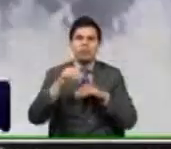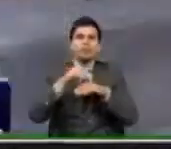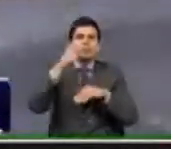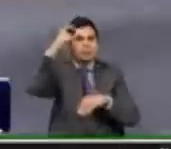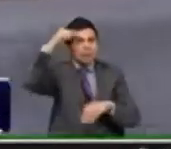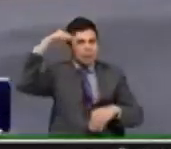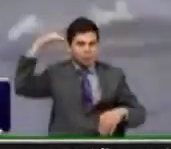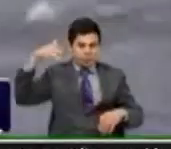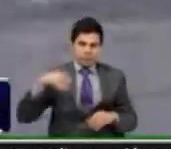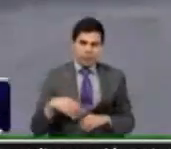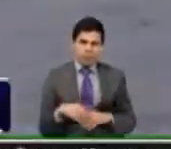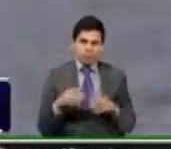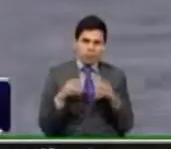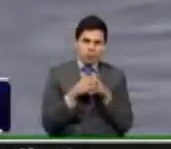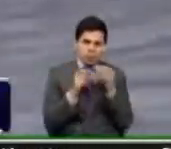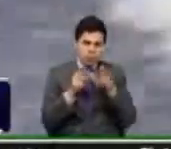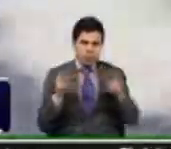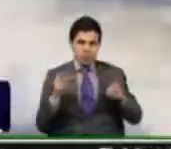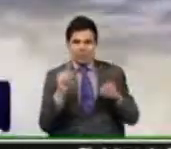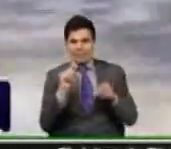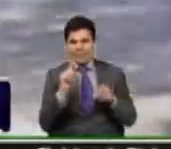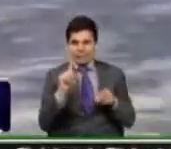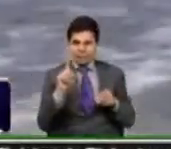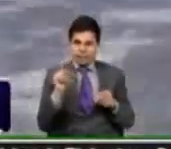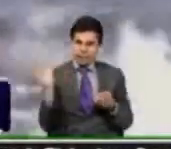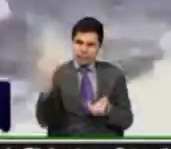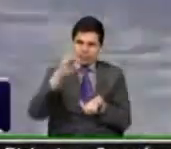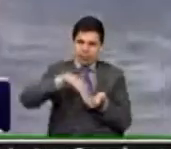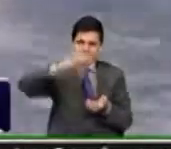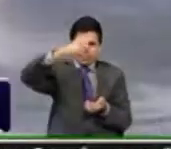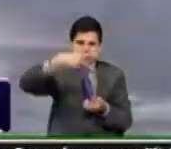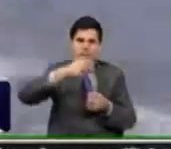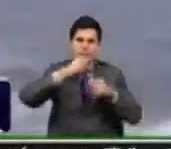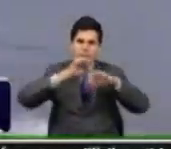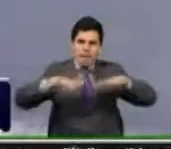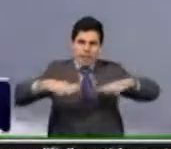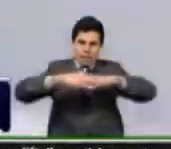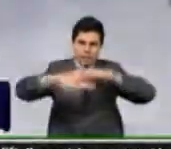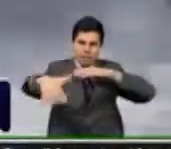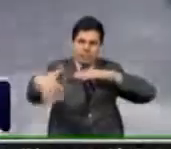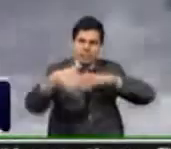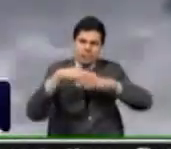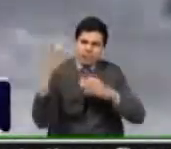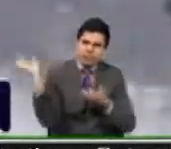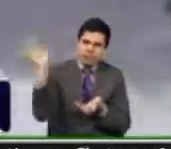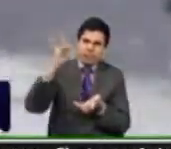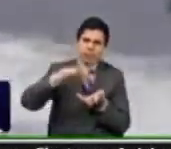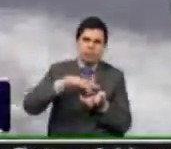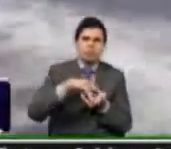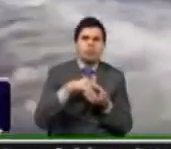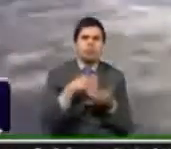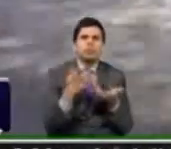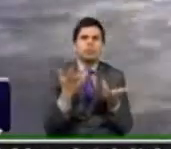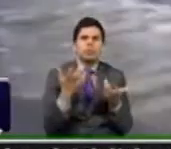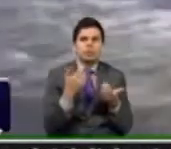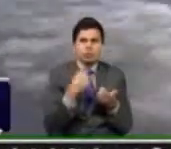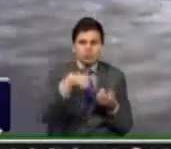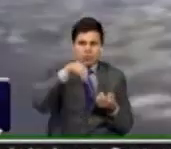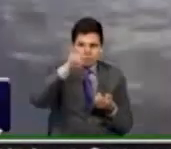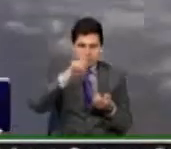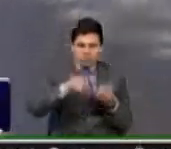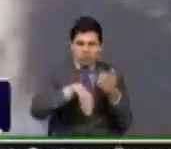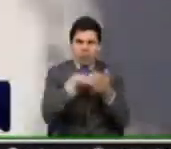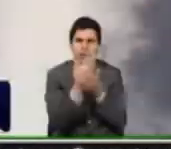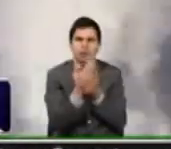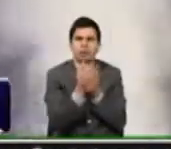Una delegación de 66 personas representará a Santander en los segundos Juegos Nacionales de Mar y Playa, que se disputarán desde el 16 hasta el 23 de mayo